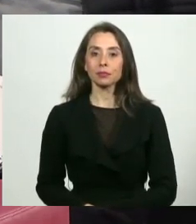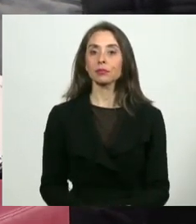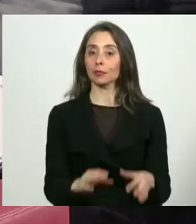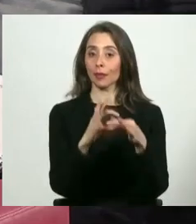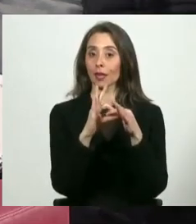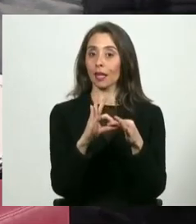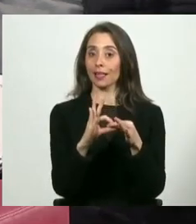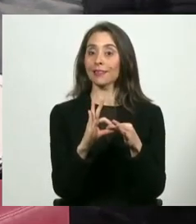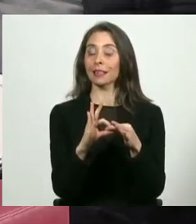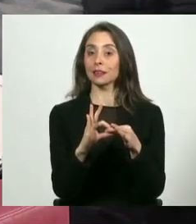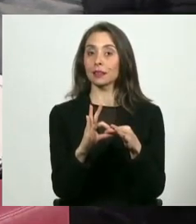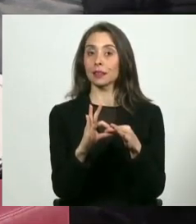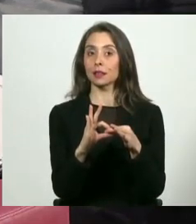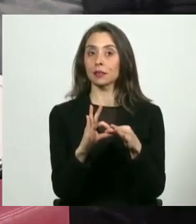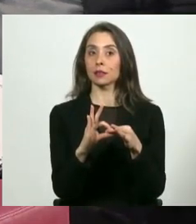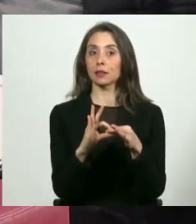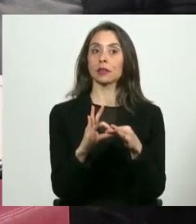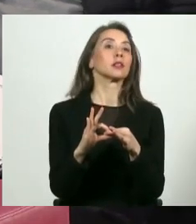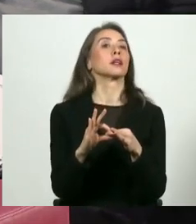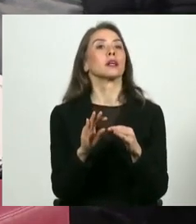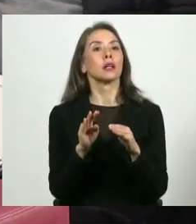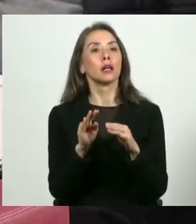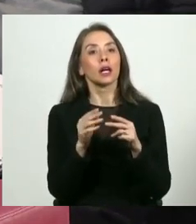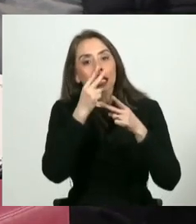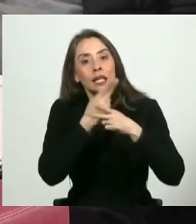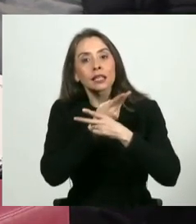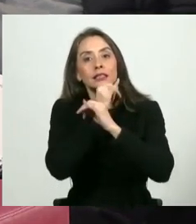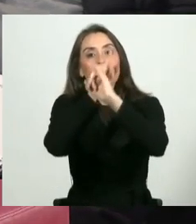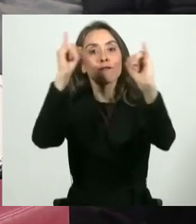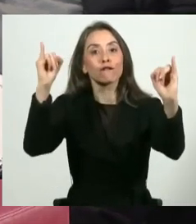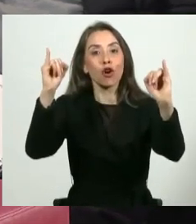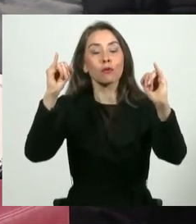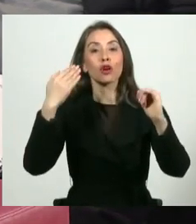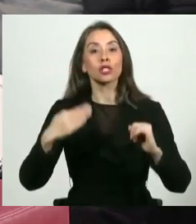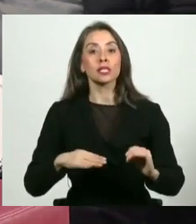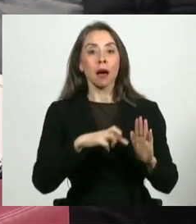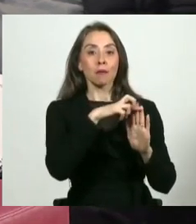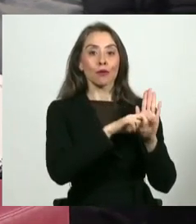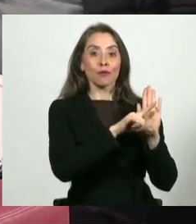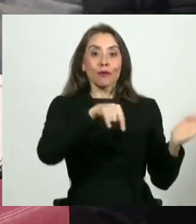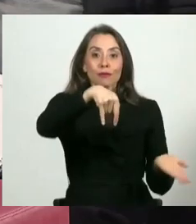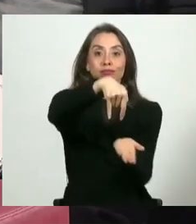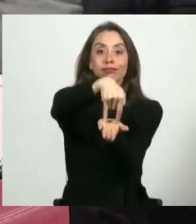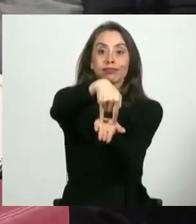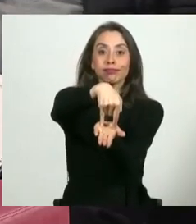Gracias a que se dio a conocer que se había enviado la indicación al Congreso,